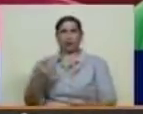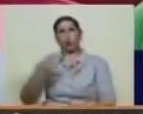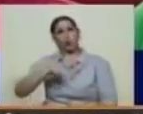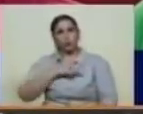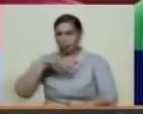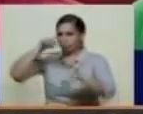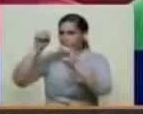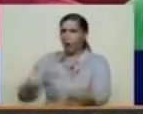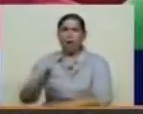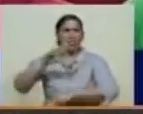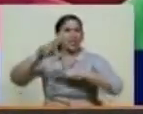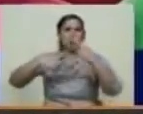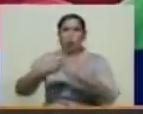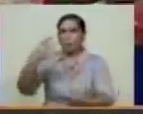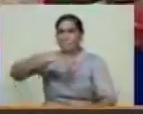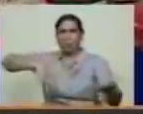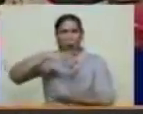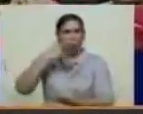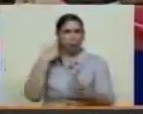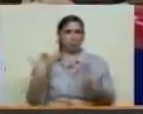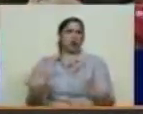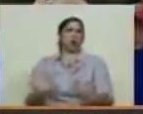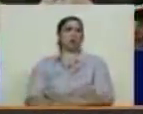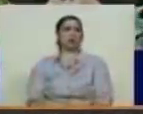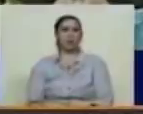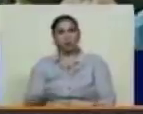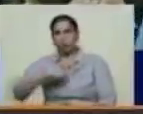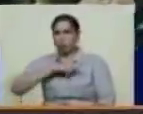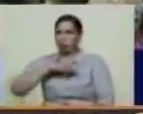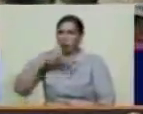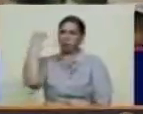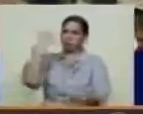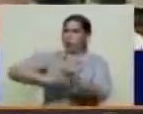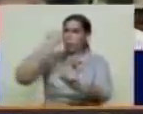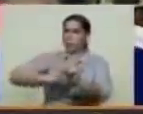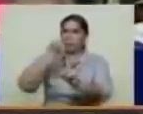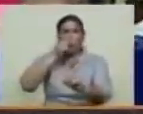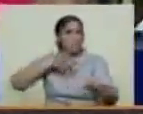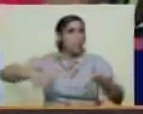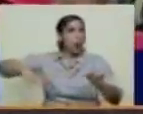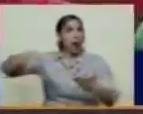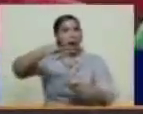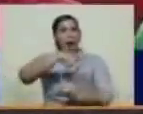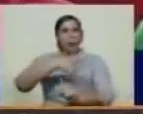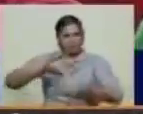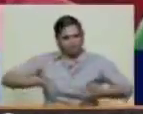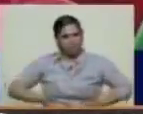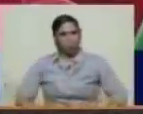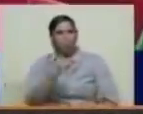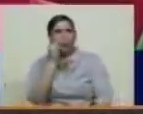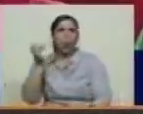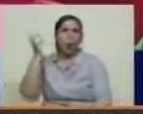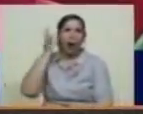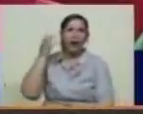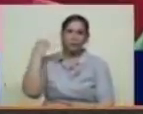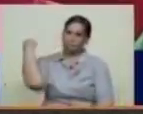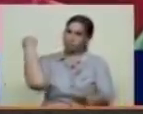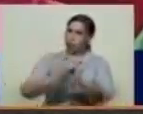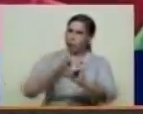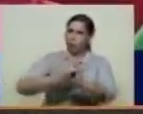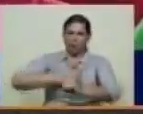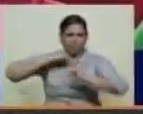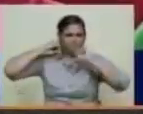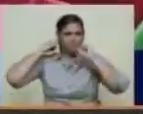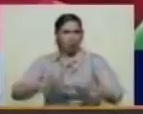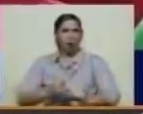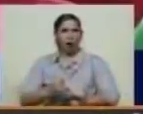ante ninguna circunstancia. No conocen a un pueblo que ha parido mujeres y hombres luchadores, guerreros,